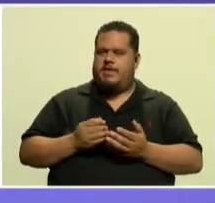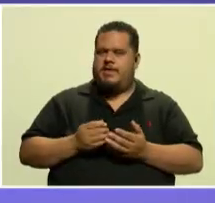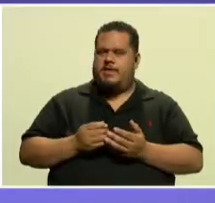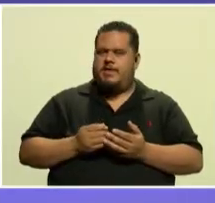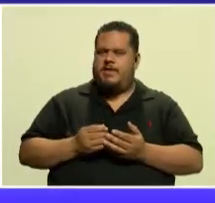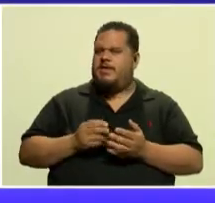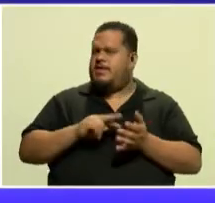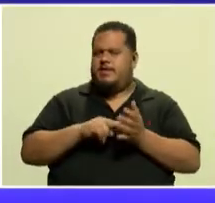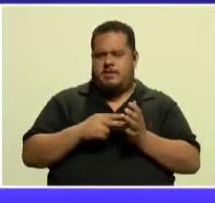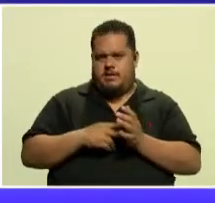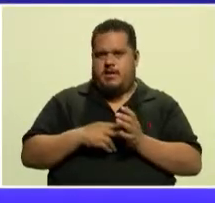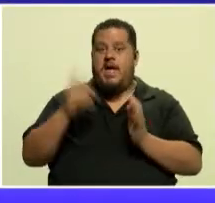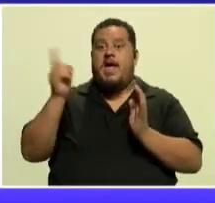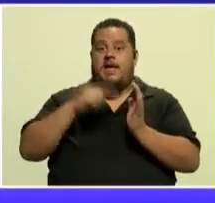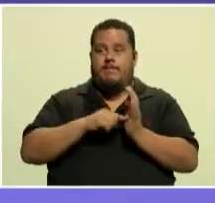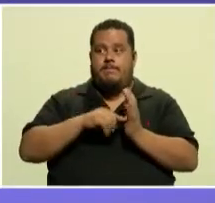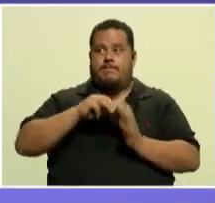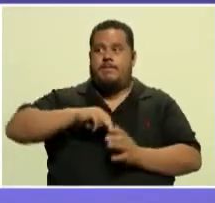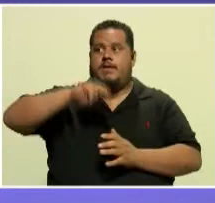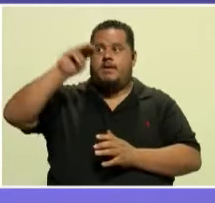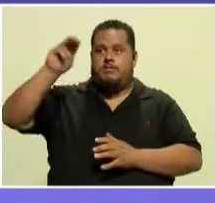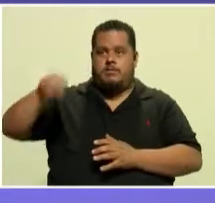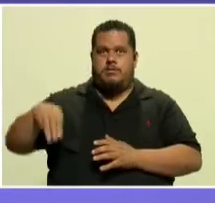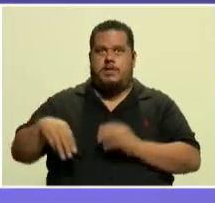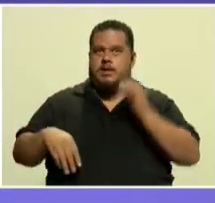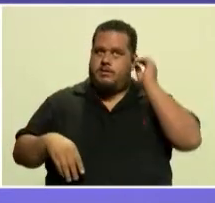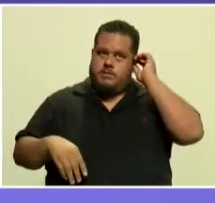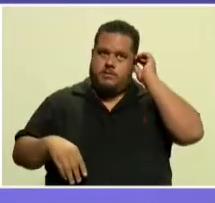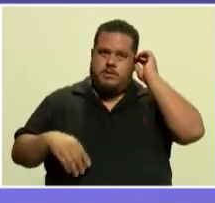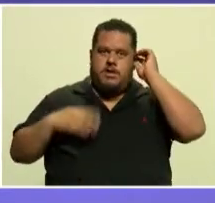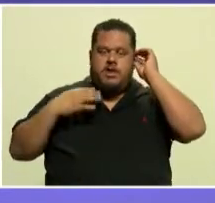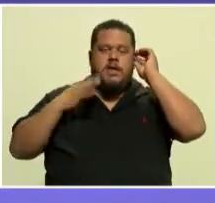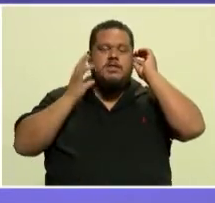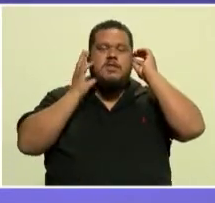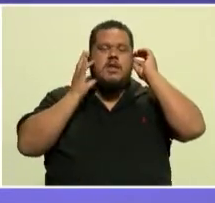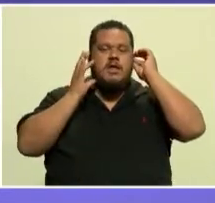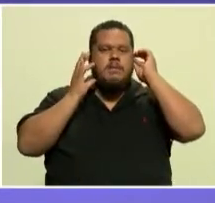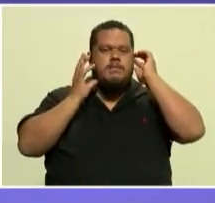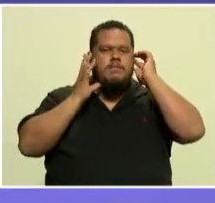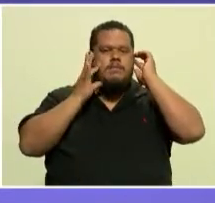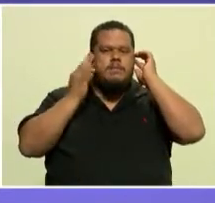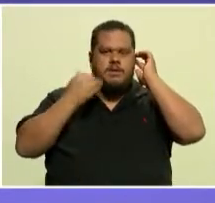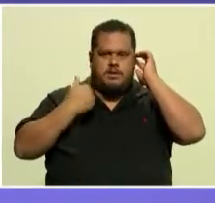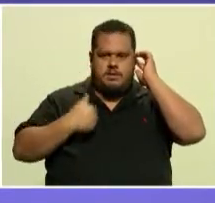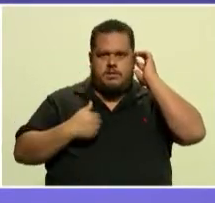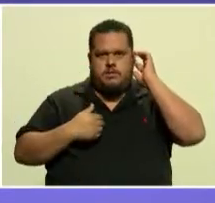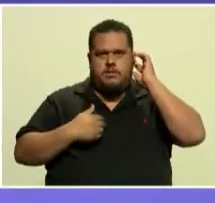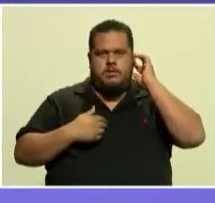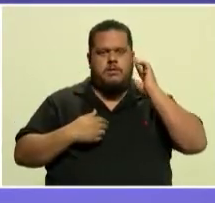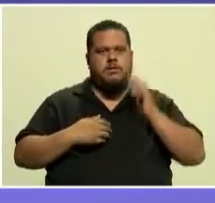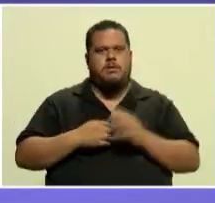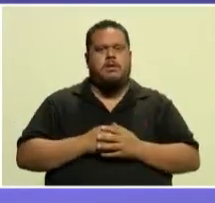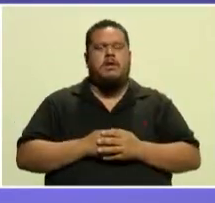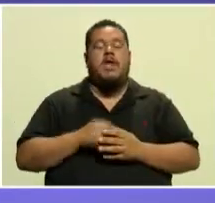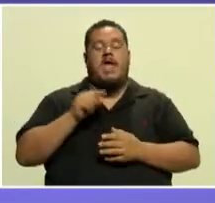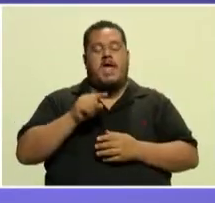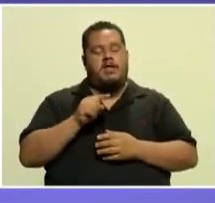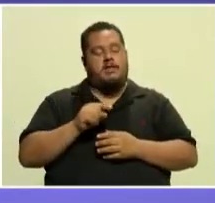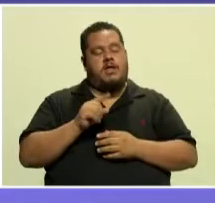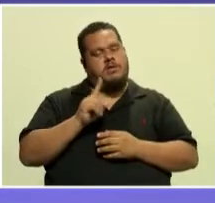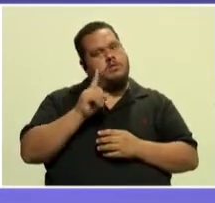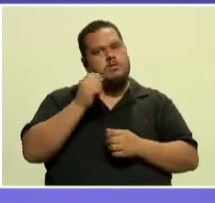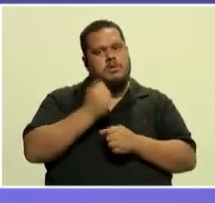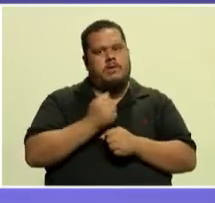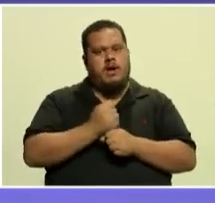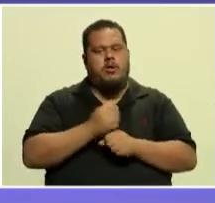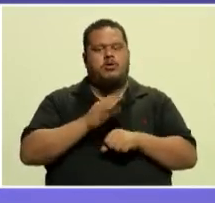Que quiere decir 1000 montañas. No, este es mi tío, o sea, ya. Chen Chien Xiang, esta es una obra que se trata